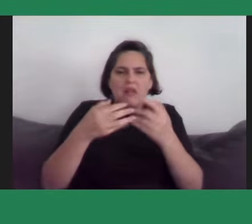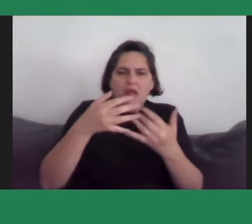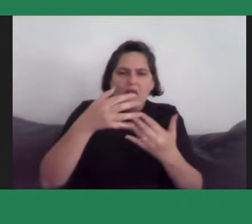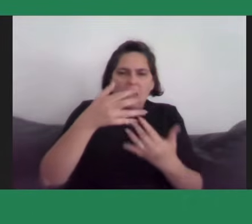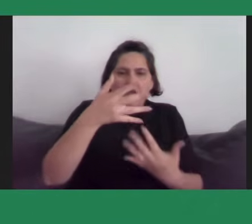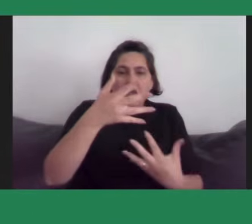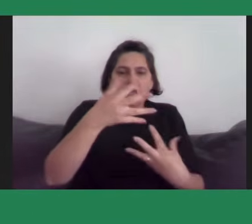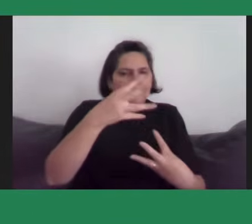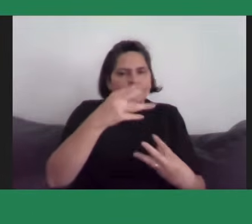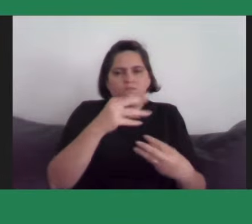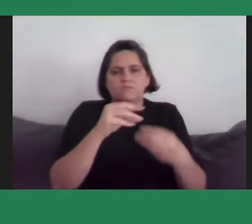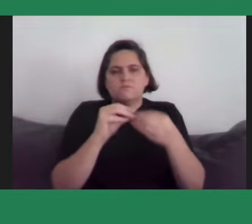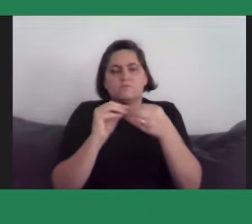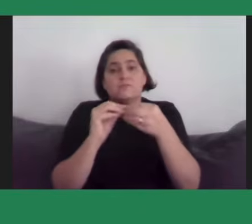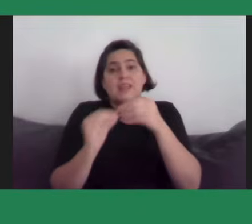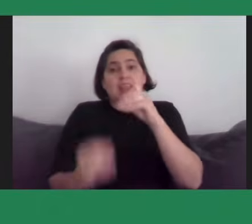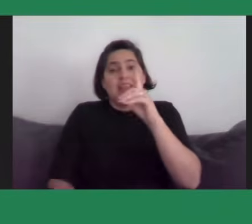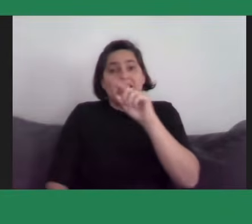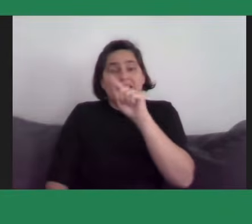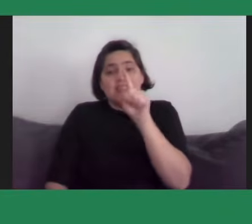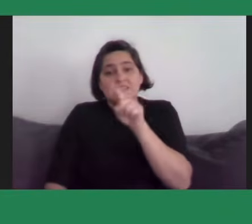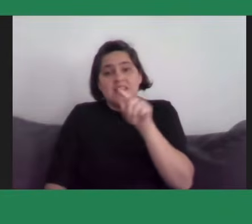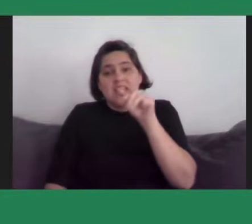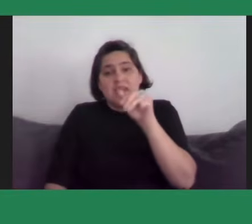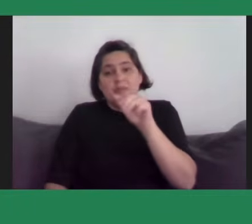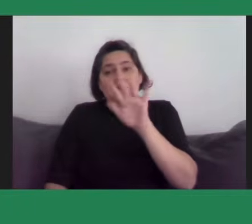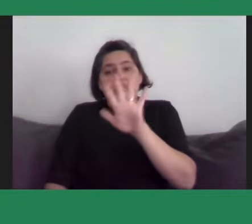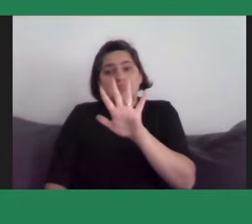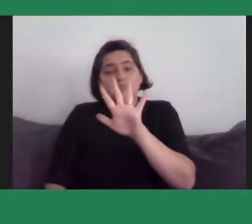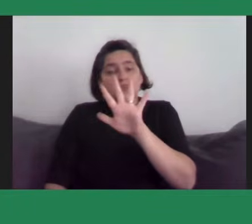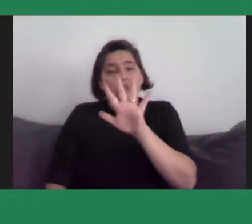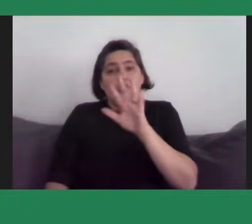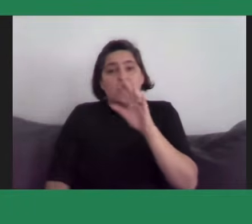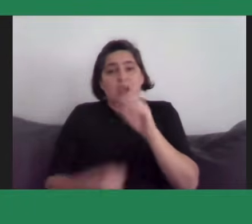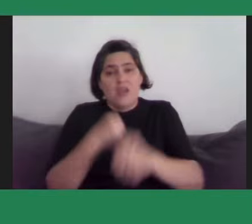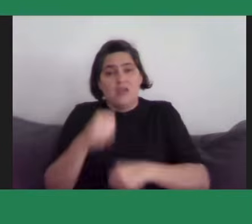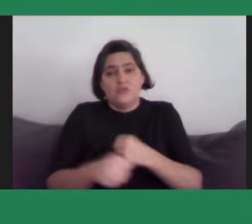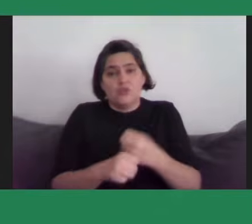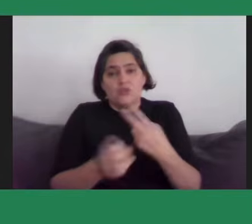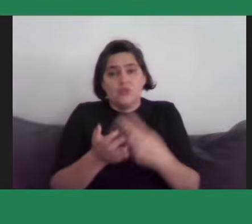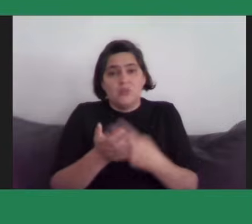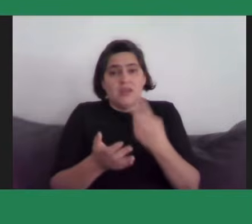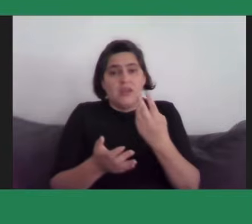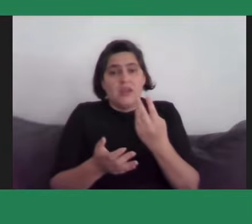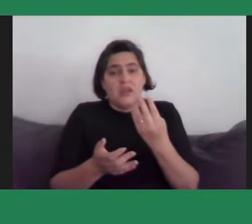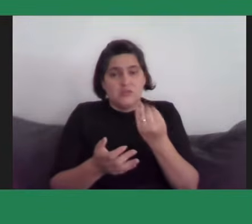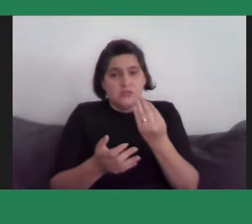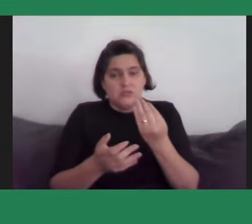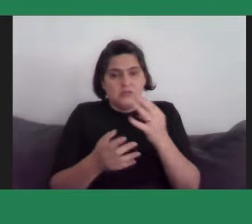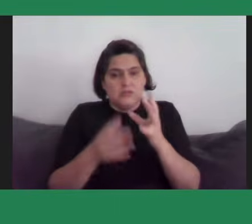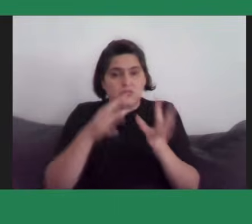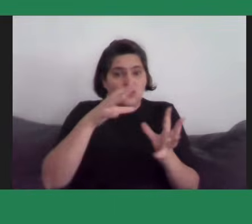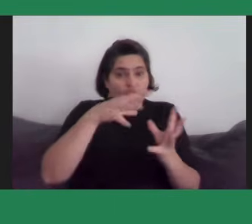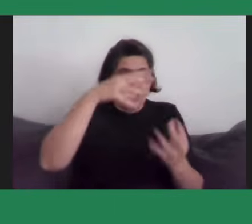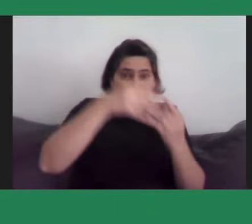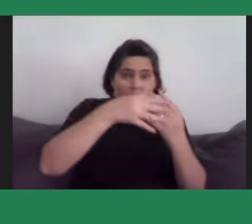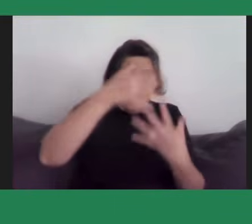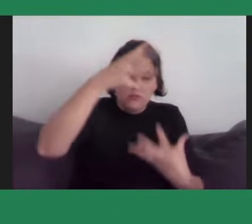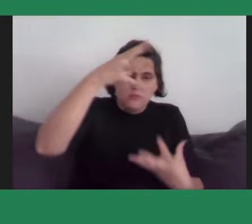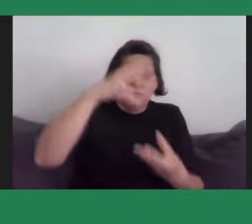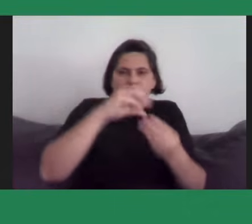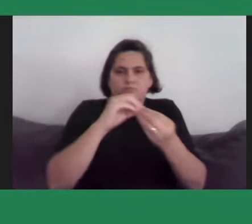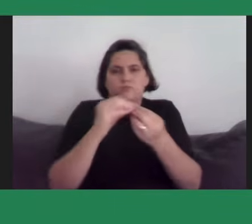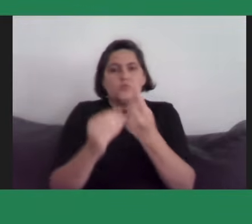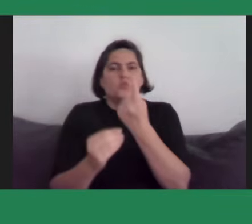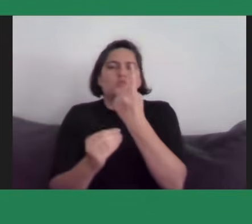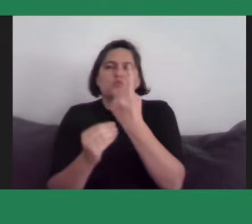que se llama DSM-5 se metió dentro del gran paraguas del trastorno del espectro del autismo, dejando fuera